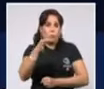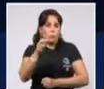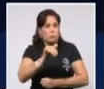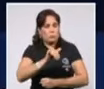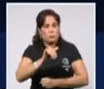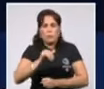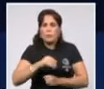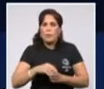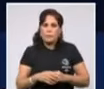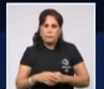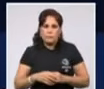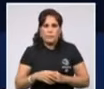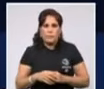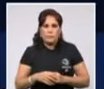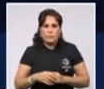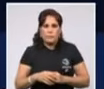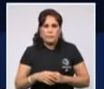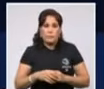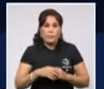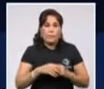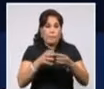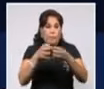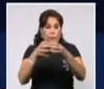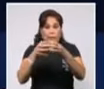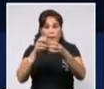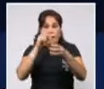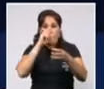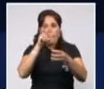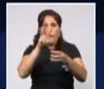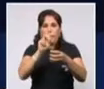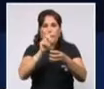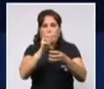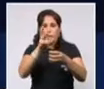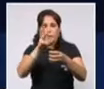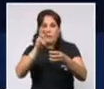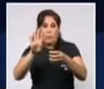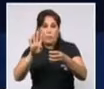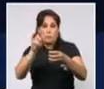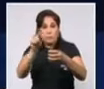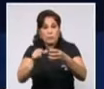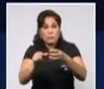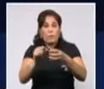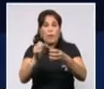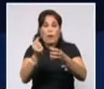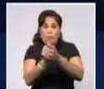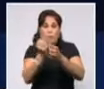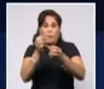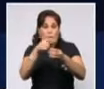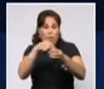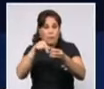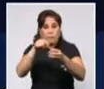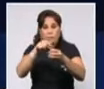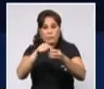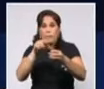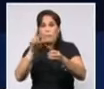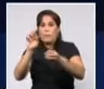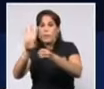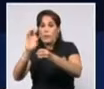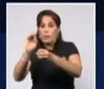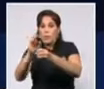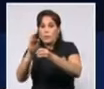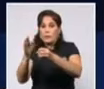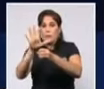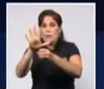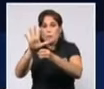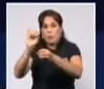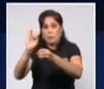enfermedad. De 20 a 39 años de edad, 24 personas se diagnosticaron ayer, de 40 a